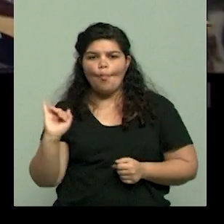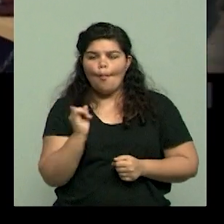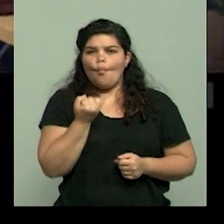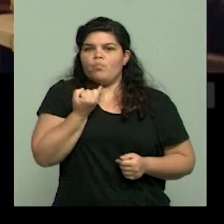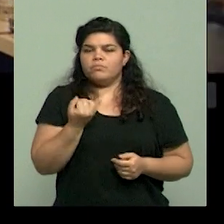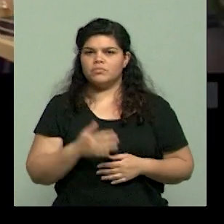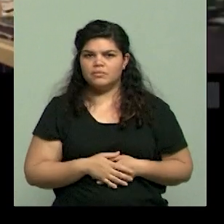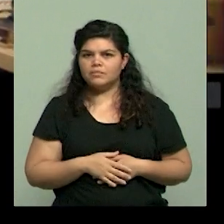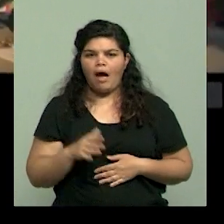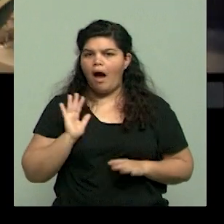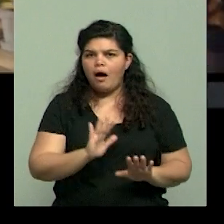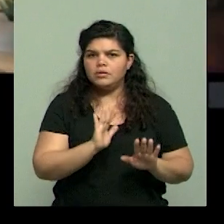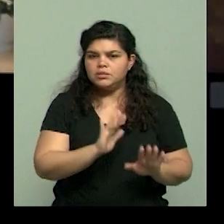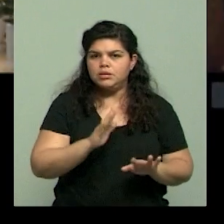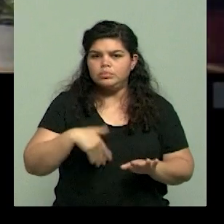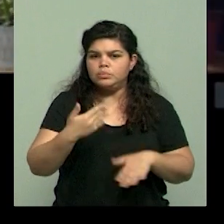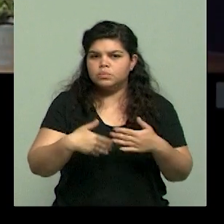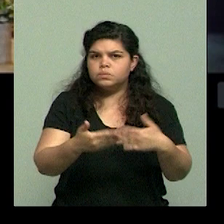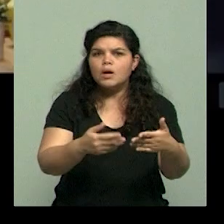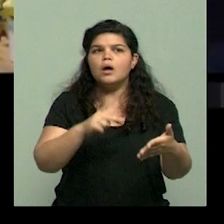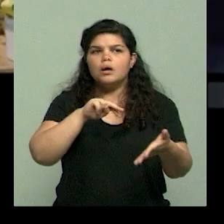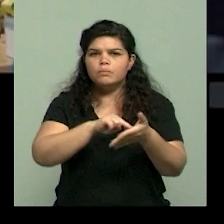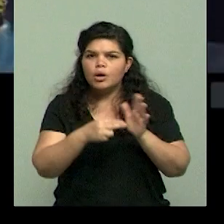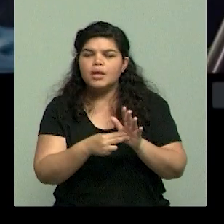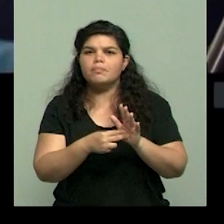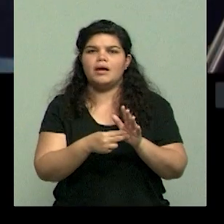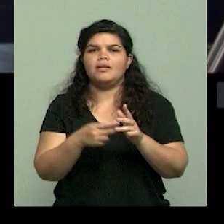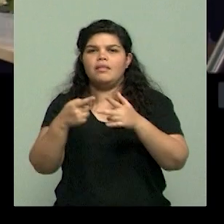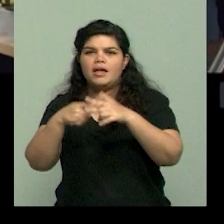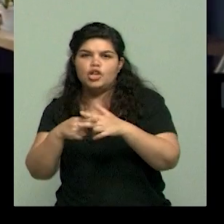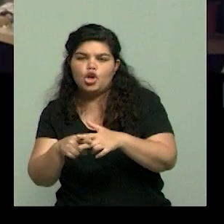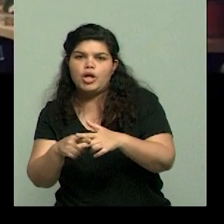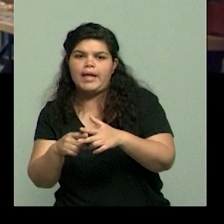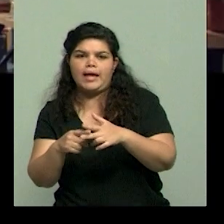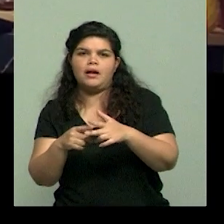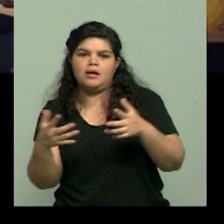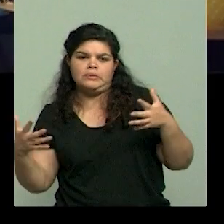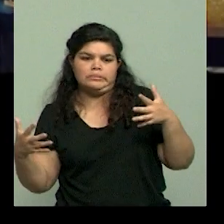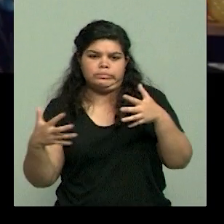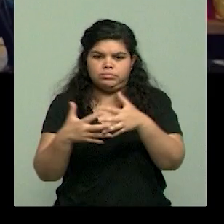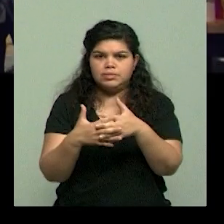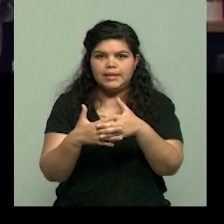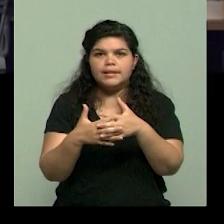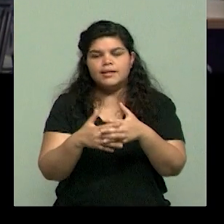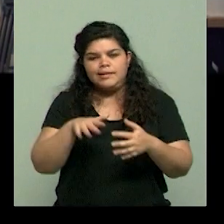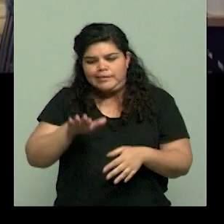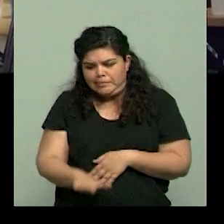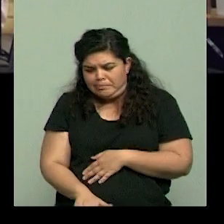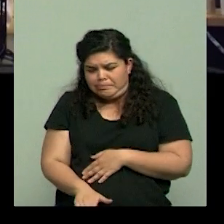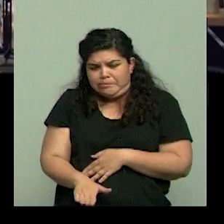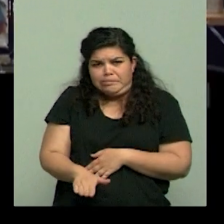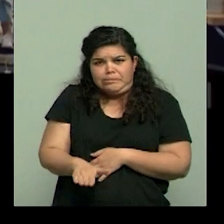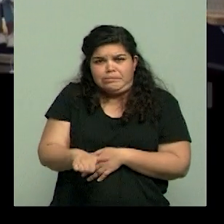con el acceso ilimitado que hay a las tecnologías y a las redes sociales. Ya desde chiquititos empiezan a ver eso, que cada vez se